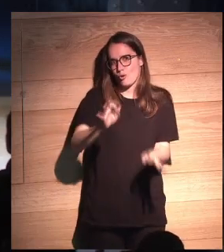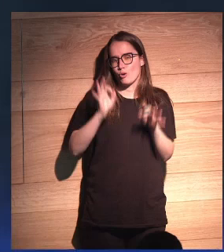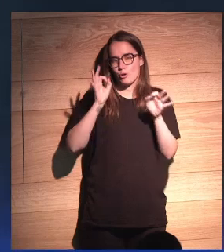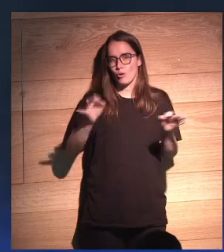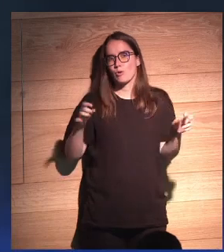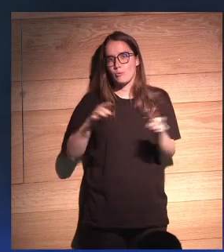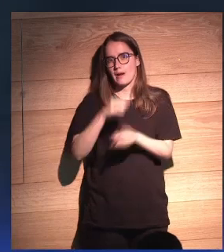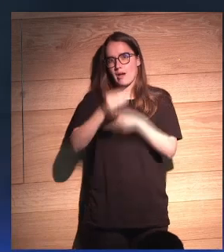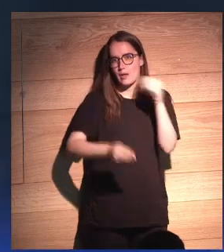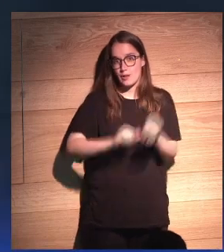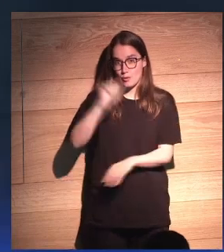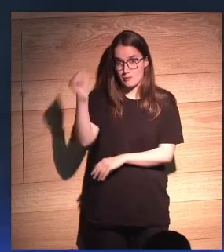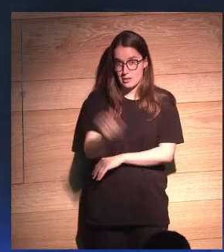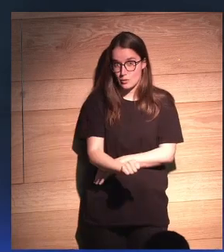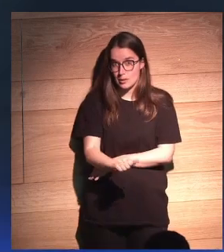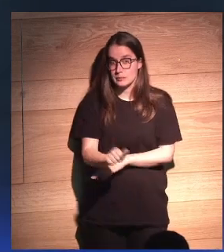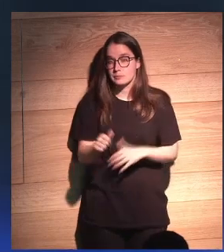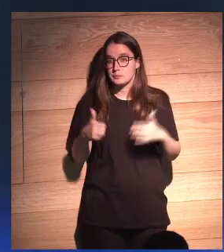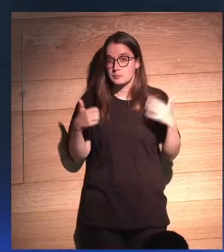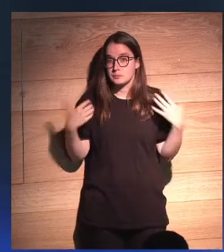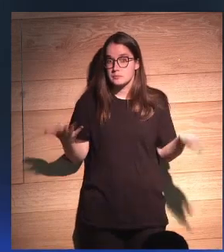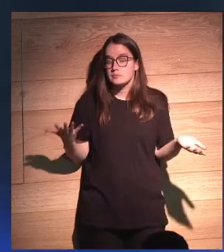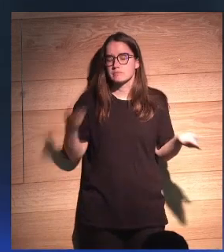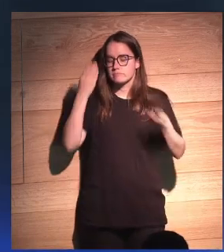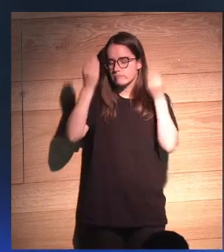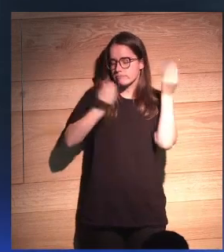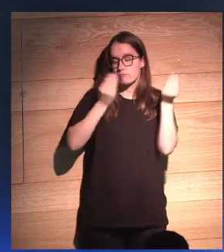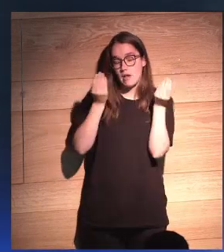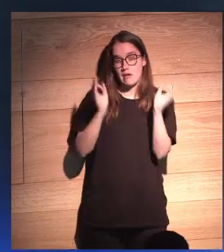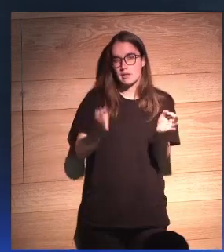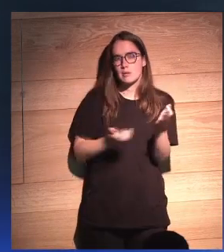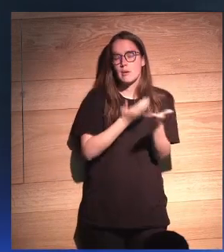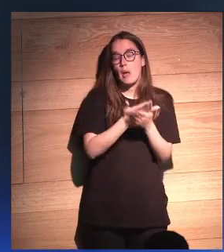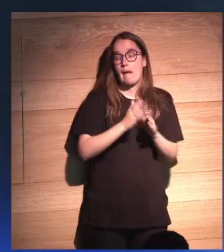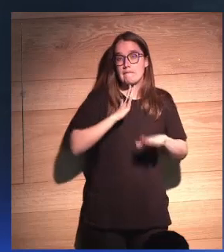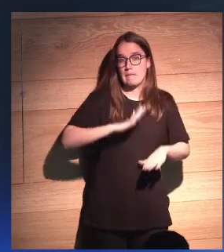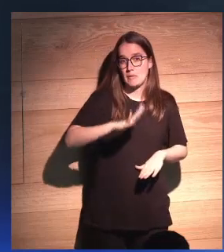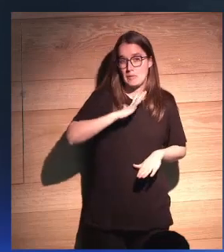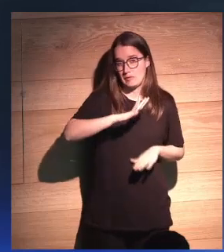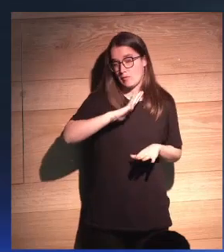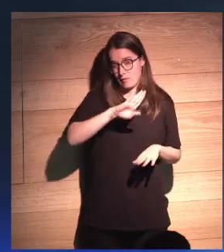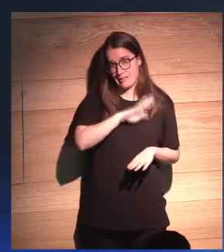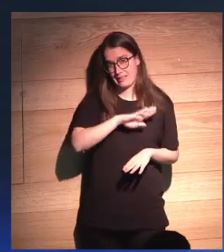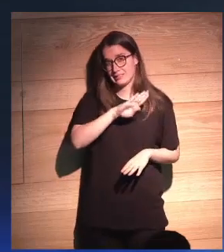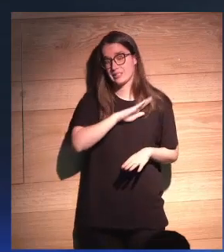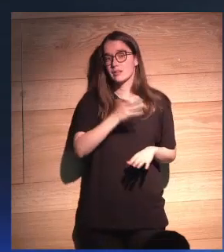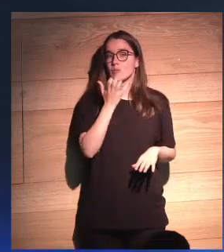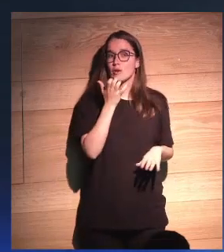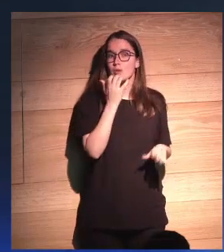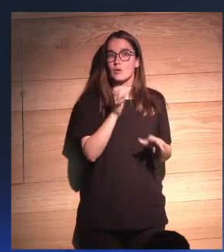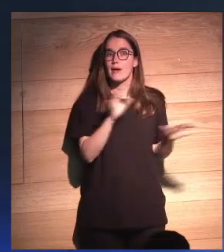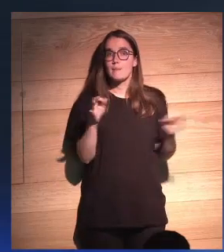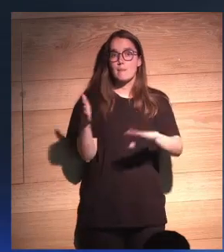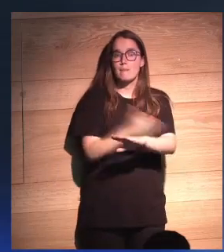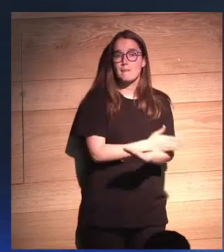para poder hacer una peli. Y nos lo planteamos un poco así, pidiendo muchos favores. Por ejemplo, en